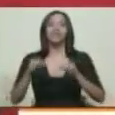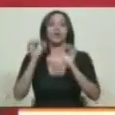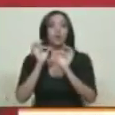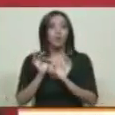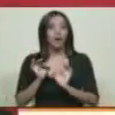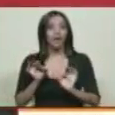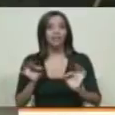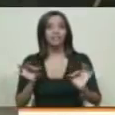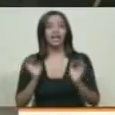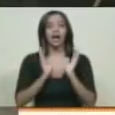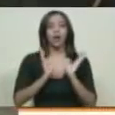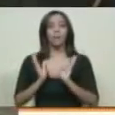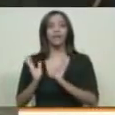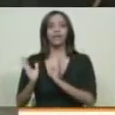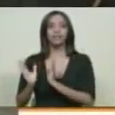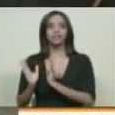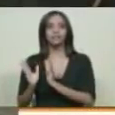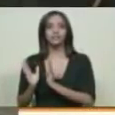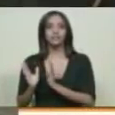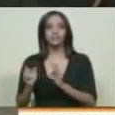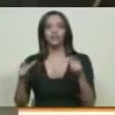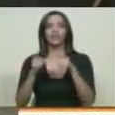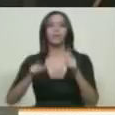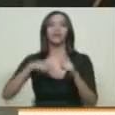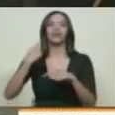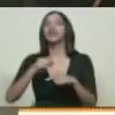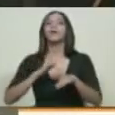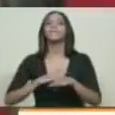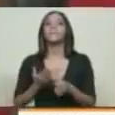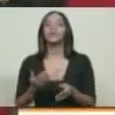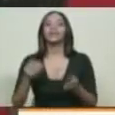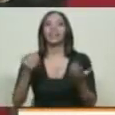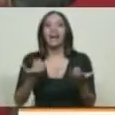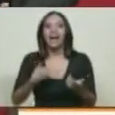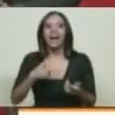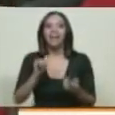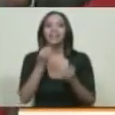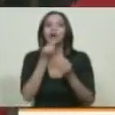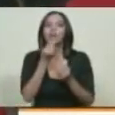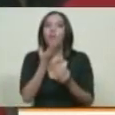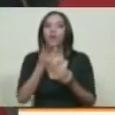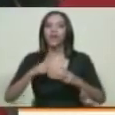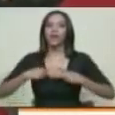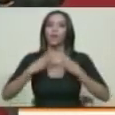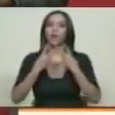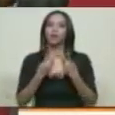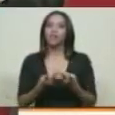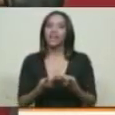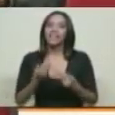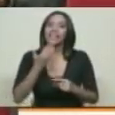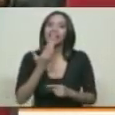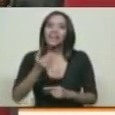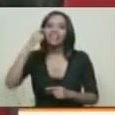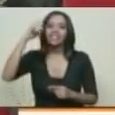terminen. Hay una reunión mañana, hay una reunión convocada para mañana. Porque todavía está la buena voluntad. Tiene que darle gracias a Dios